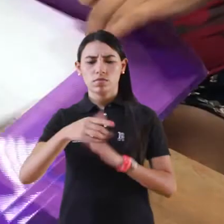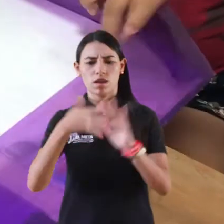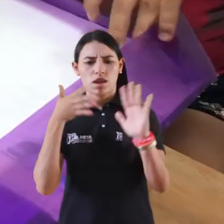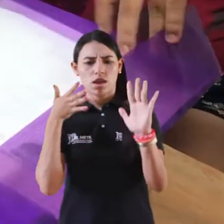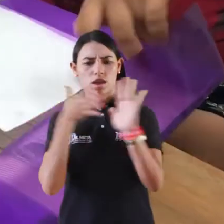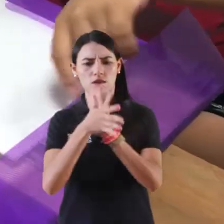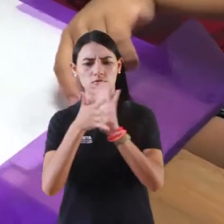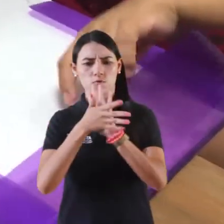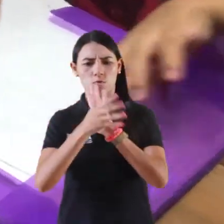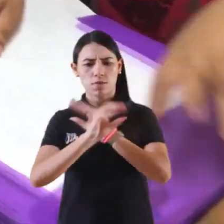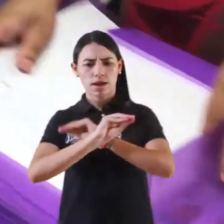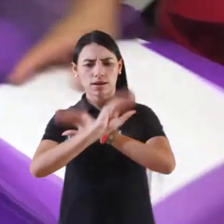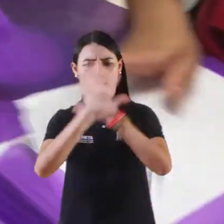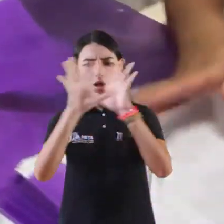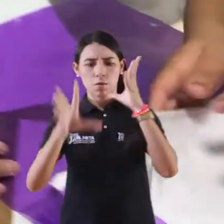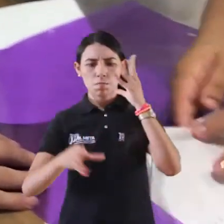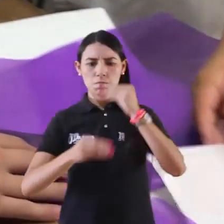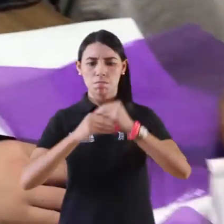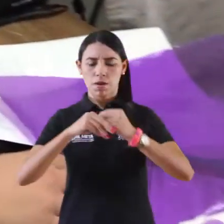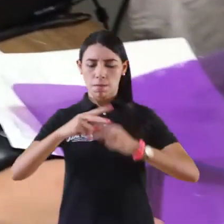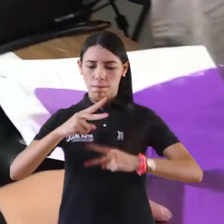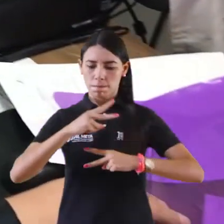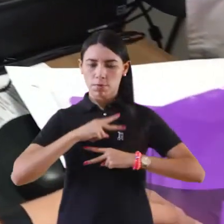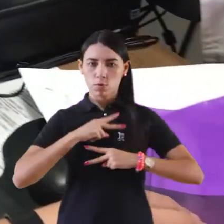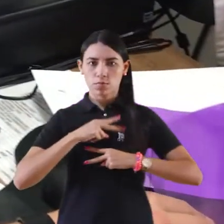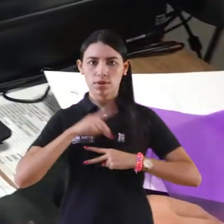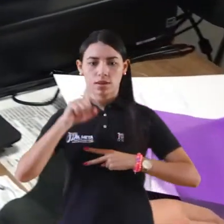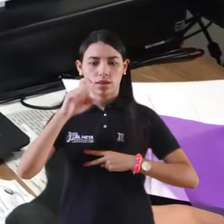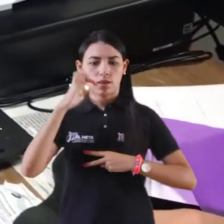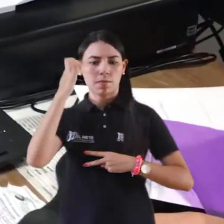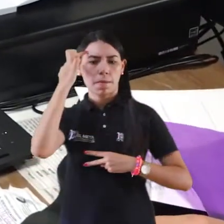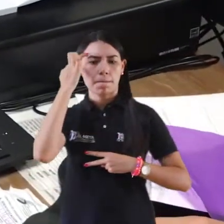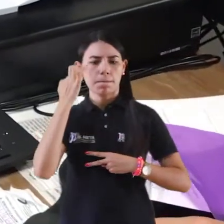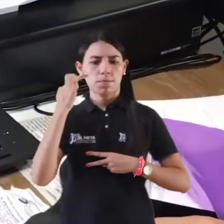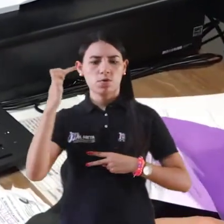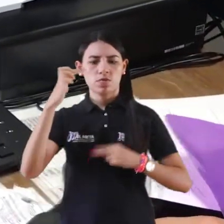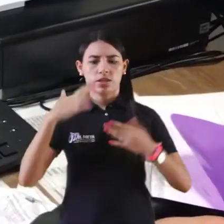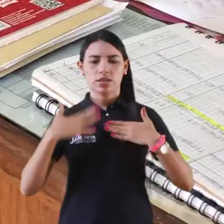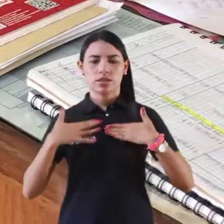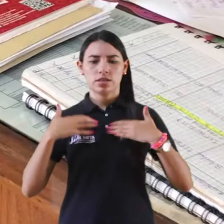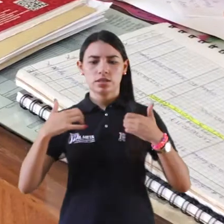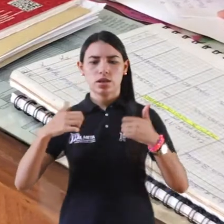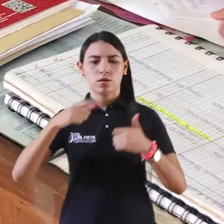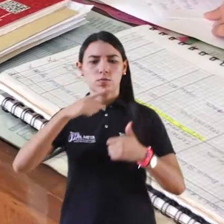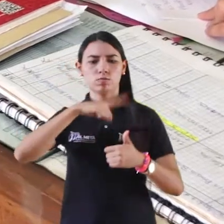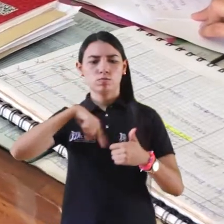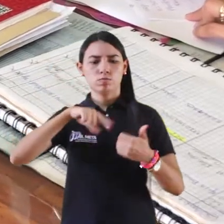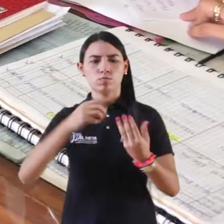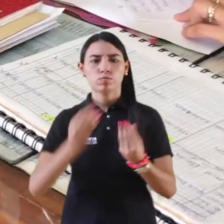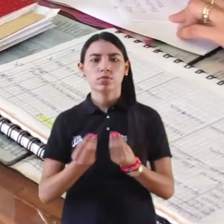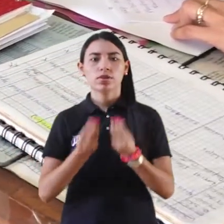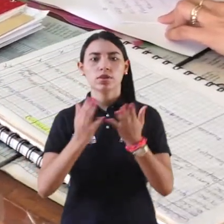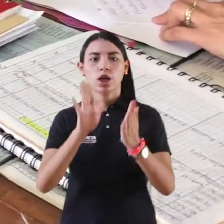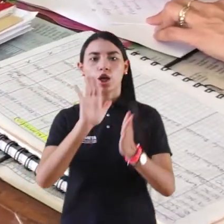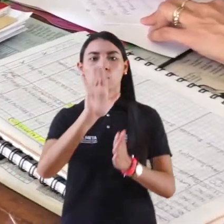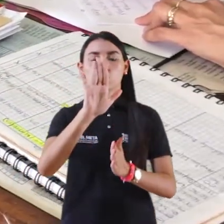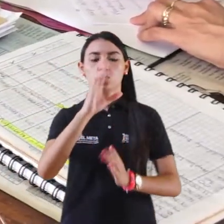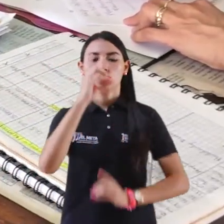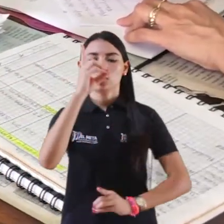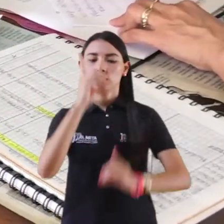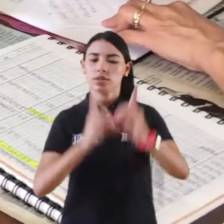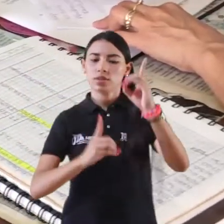información clara, apropiada y suficiente por parte del profesional de la salud tratante que le permita tomar decisiones